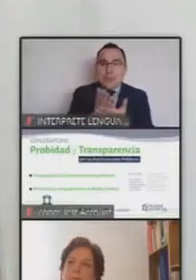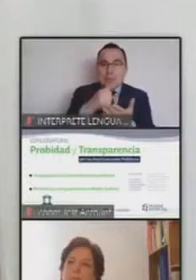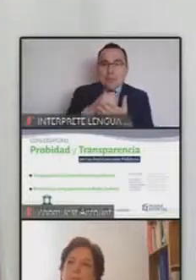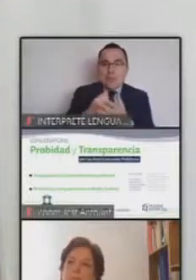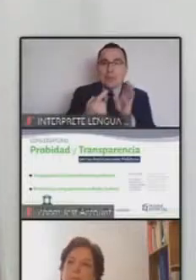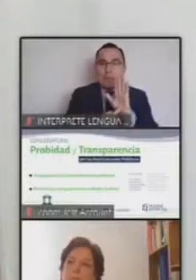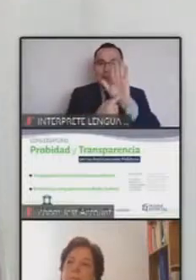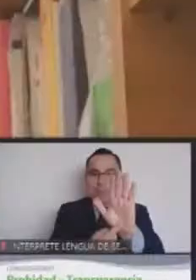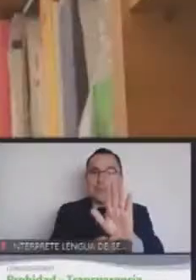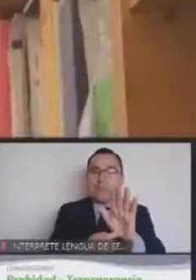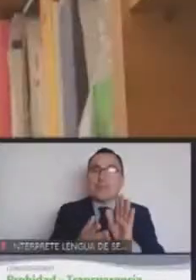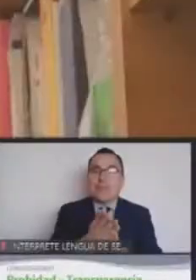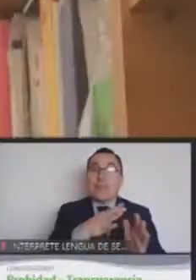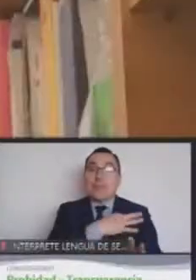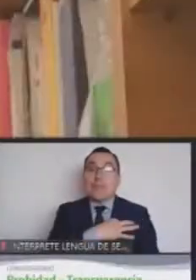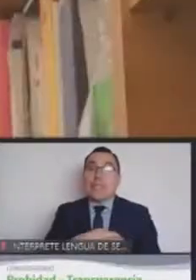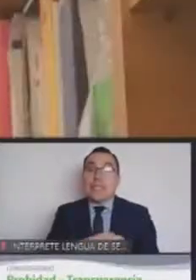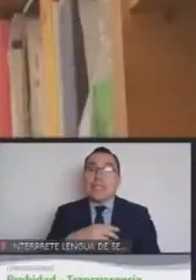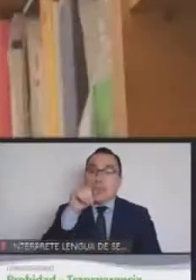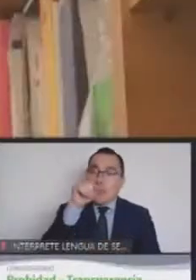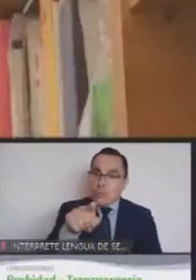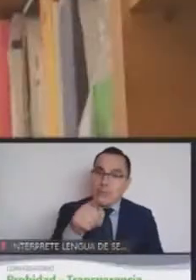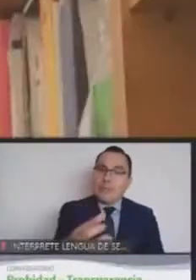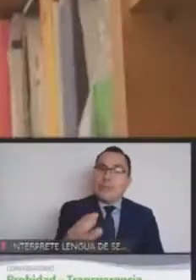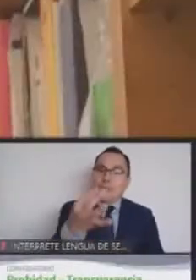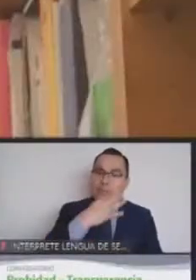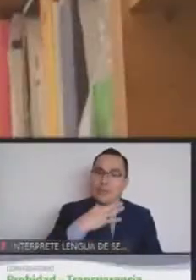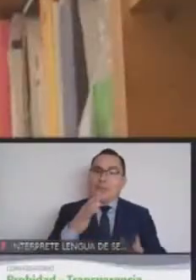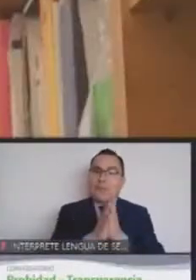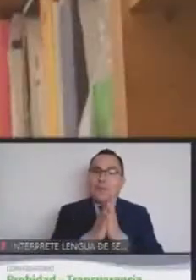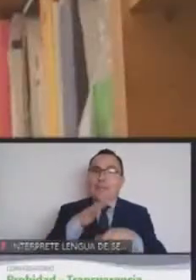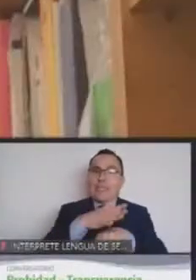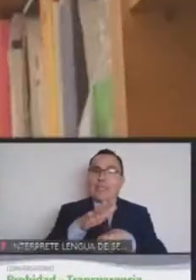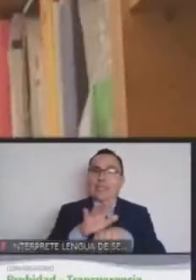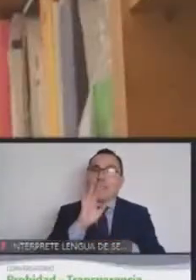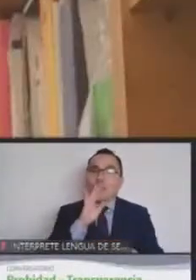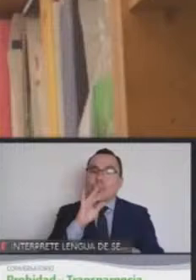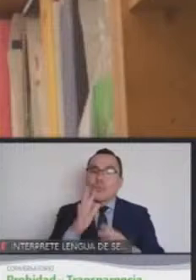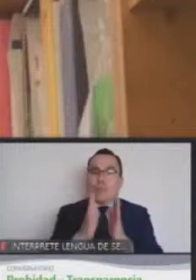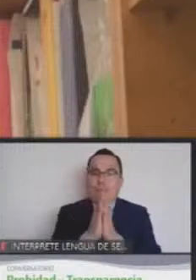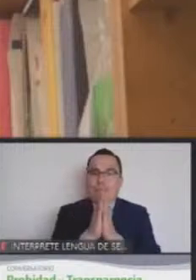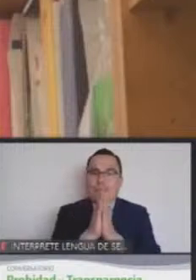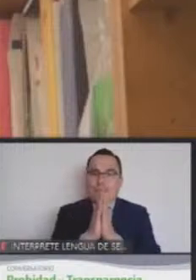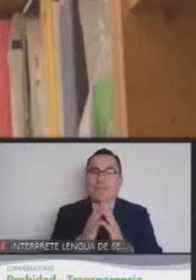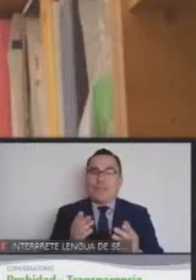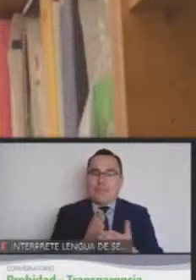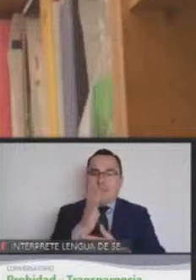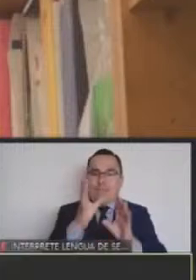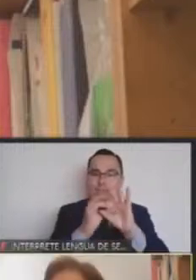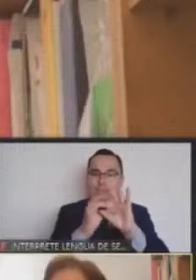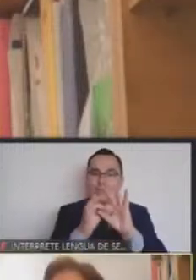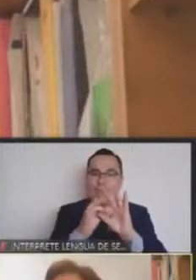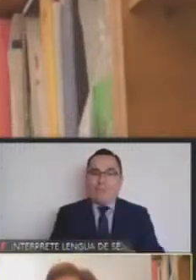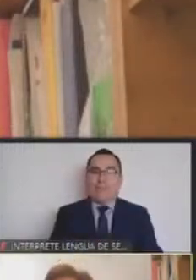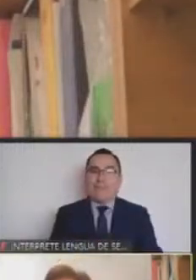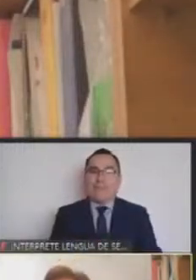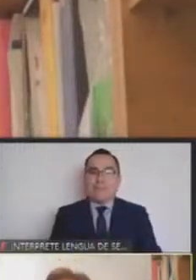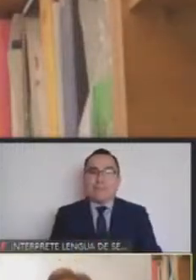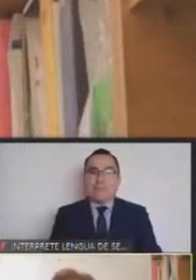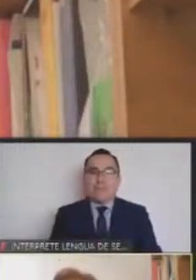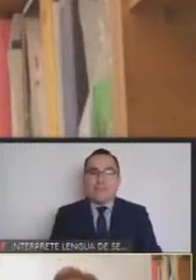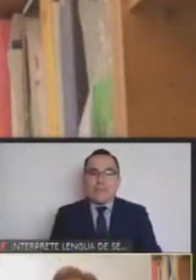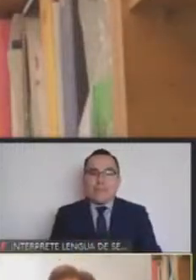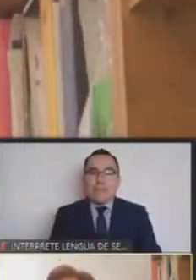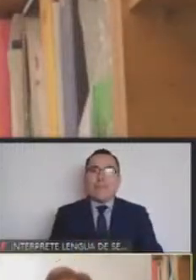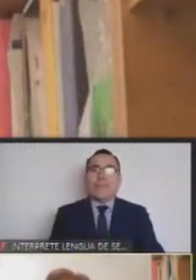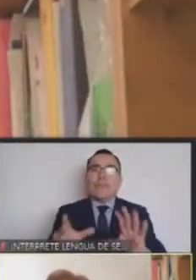exposición. Ministra, tiene usted la palabra. 15 minutos a partir de ahora. Muchas gracias. Muchas gracias.